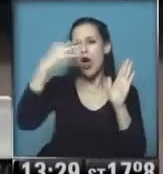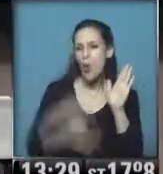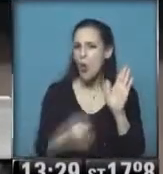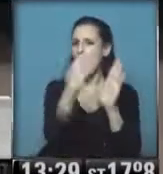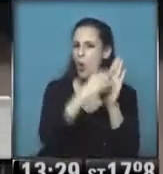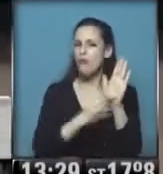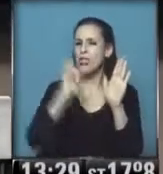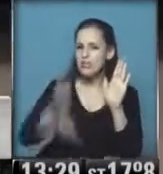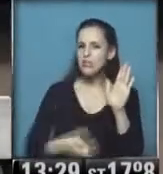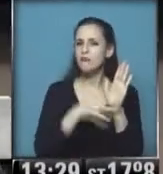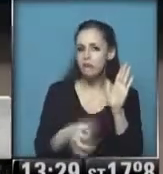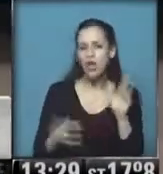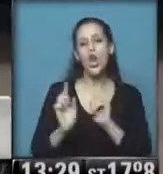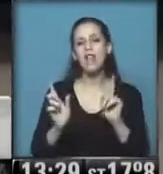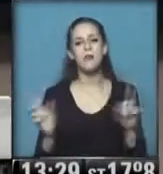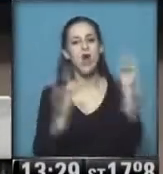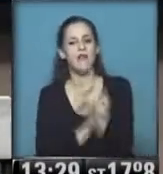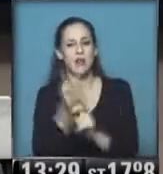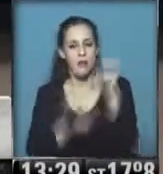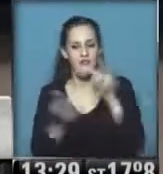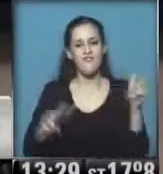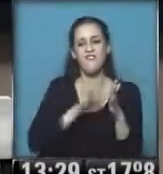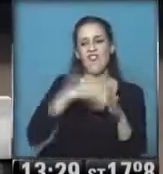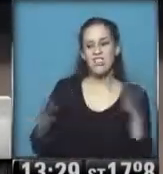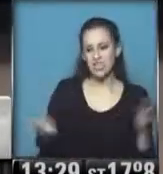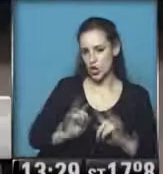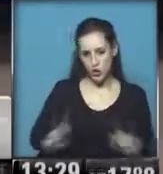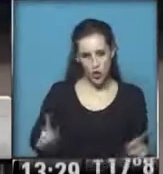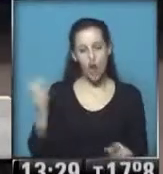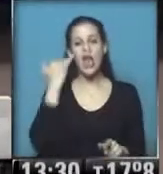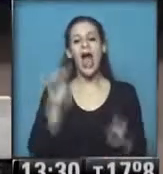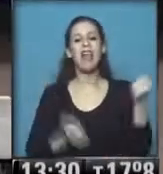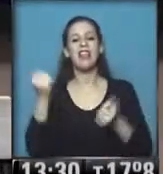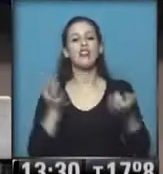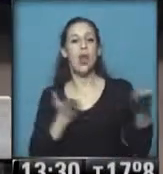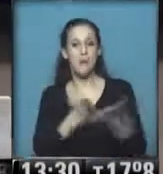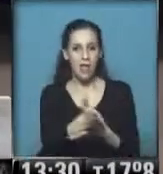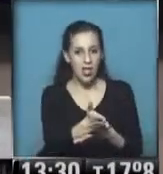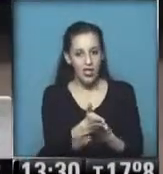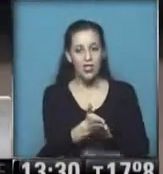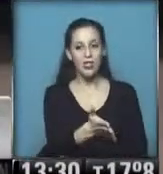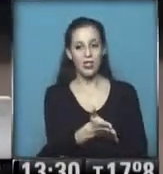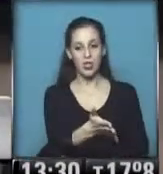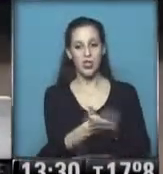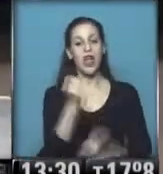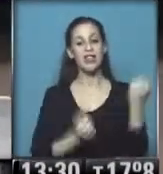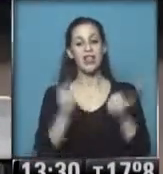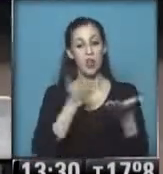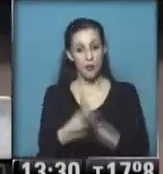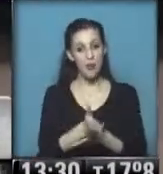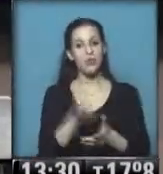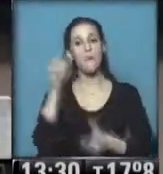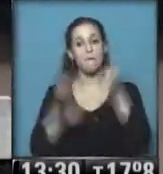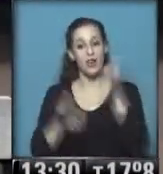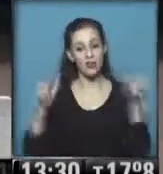tipo de problema para los vecinos de hecho tiene una playa de estacionamiento que va a ser Va a ser posible ser utilizada por los vecinos